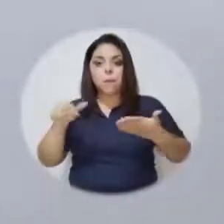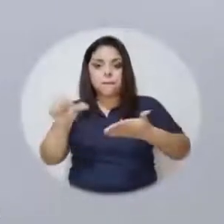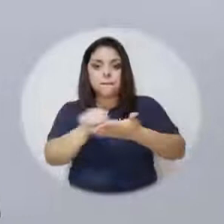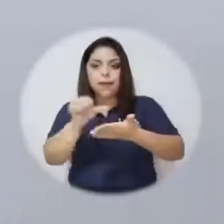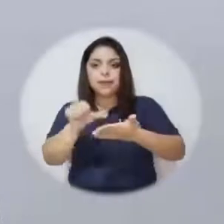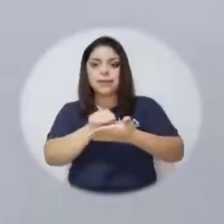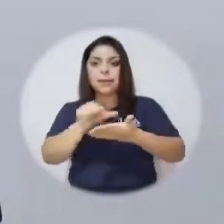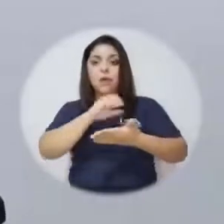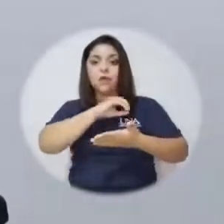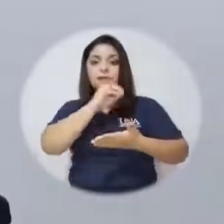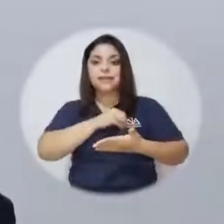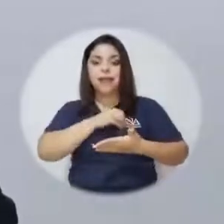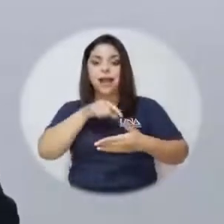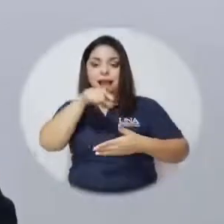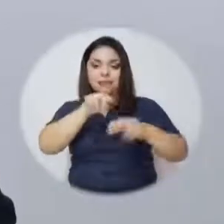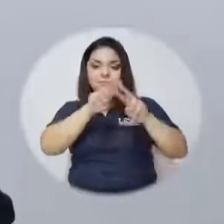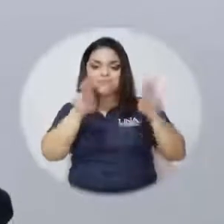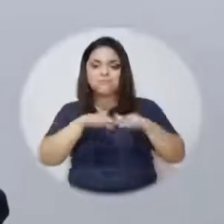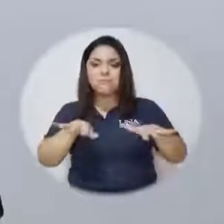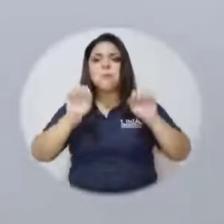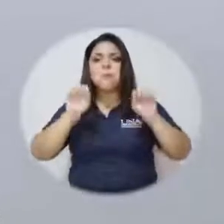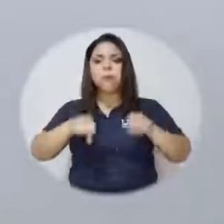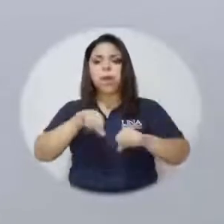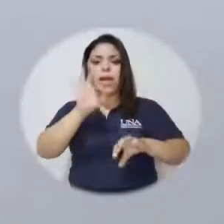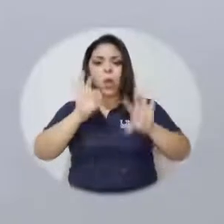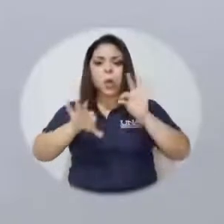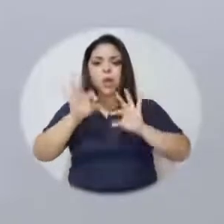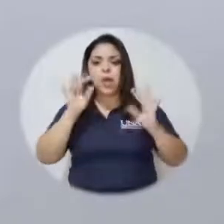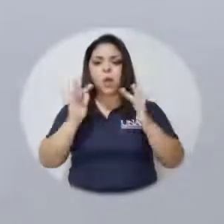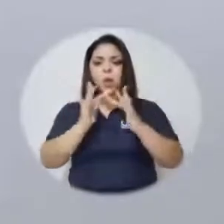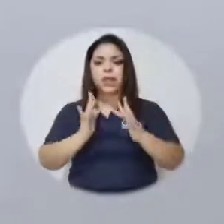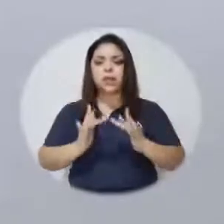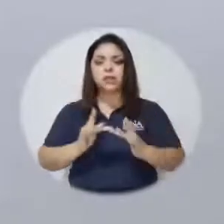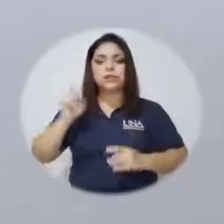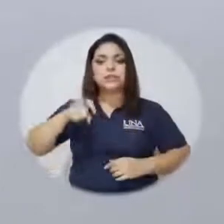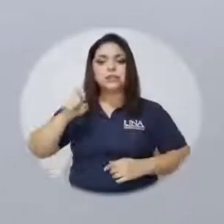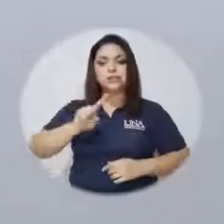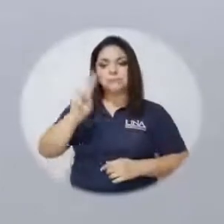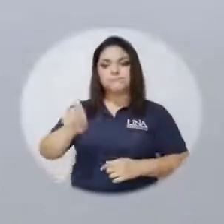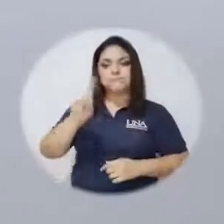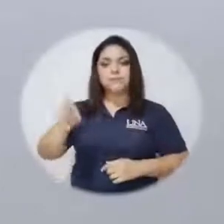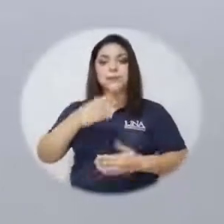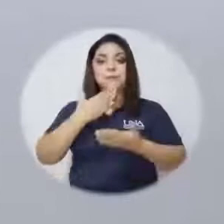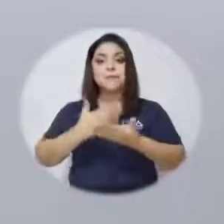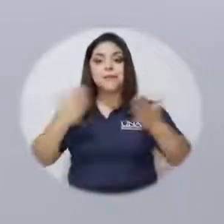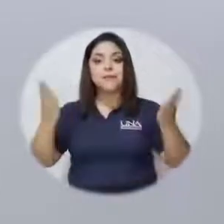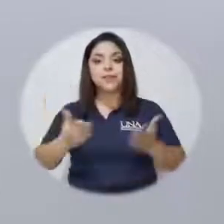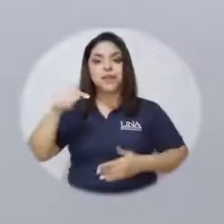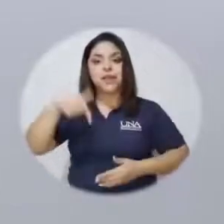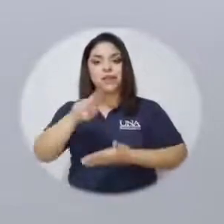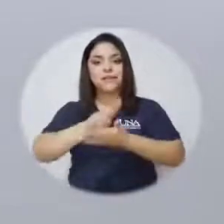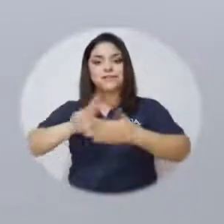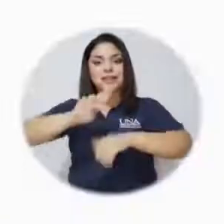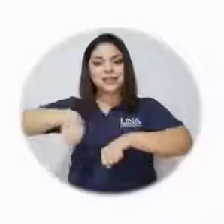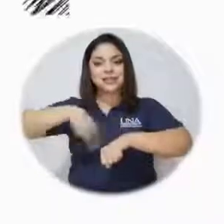página electrónica, puede encontrar todos los contactos necesarios para hacer sus preguntas. Bienvenidos a la Universidad